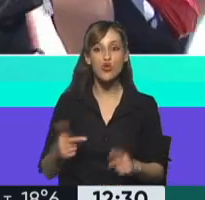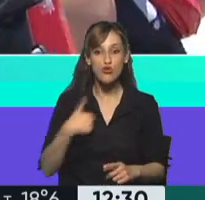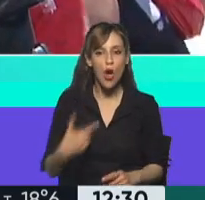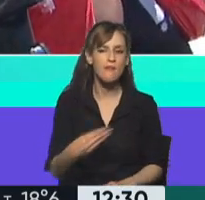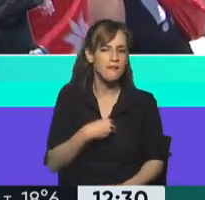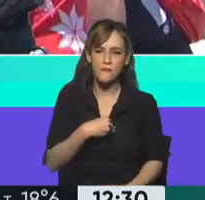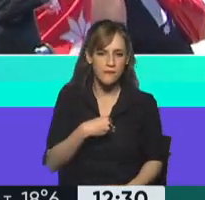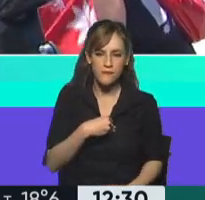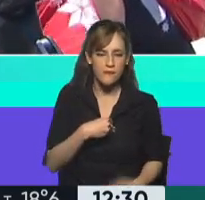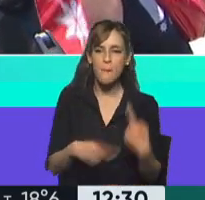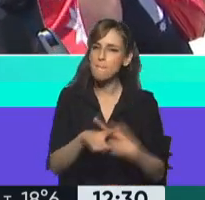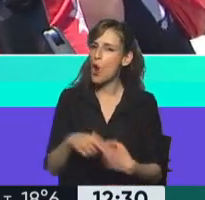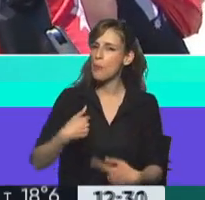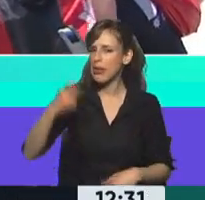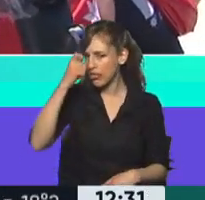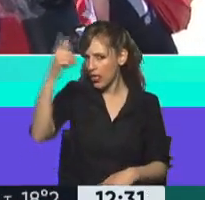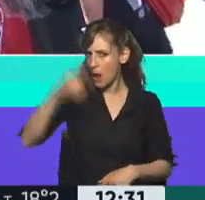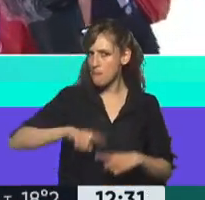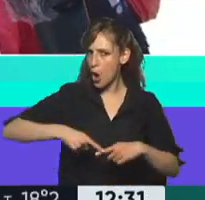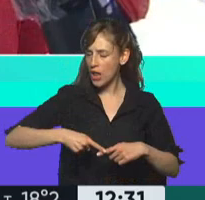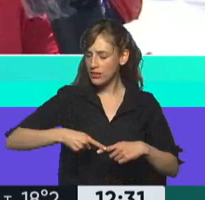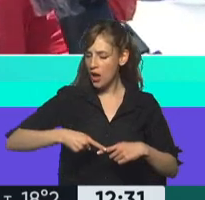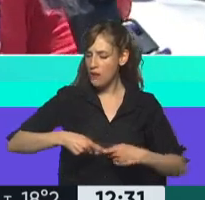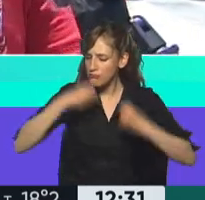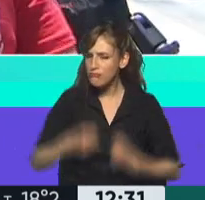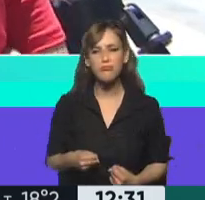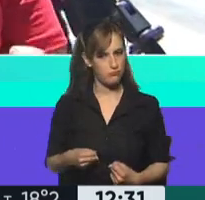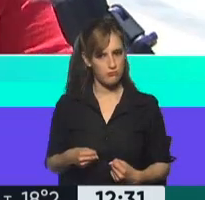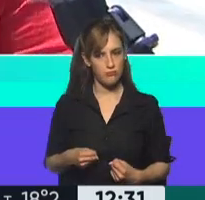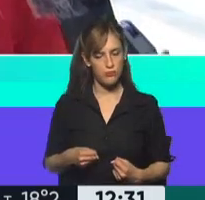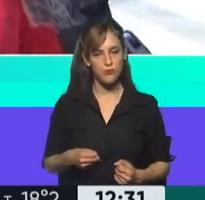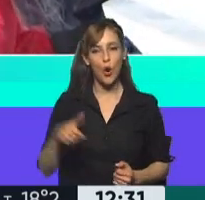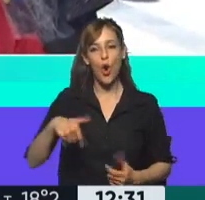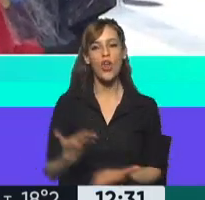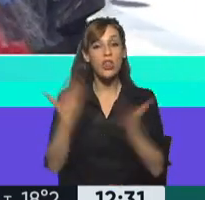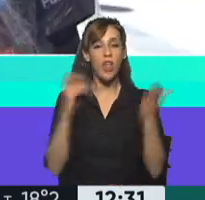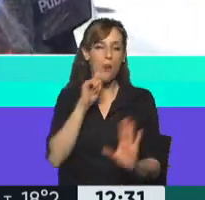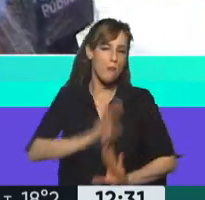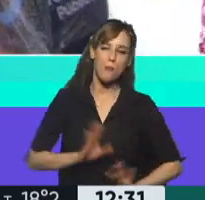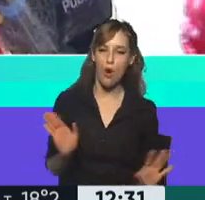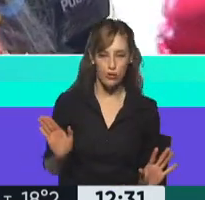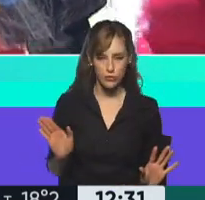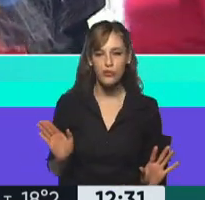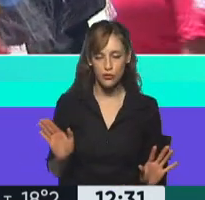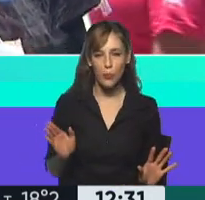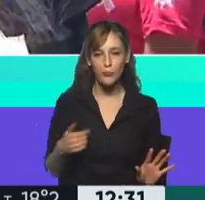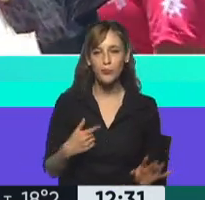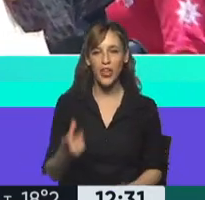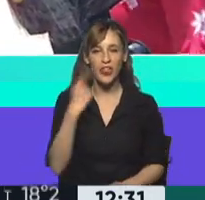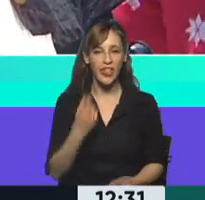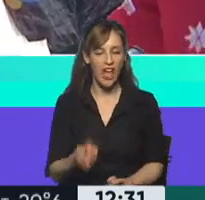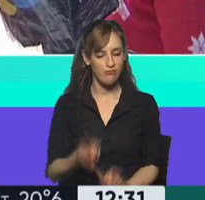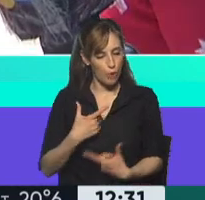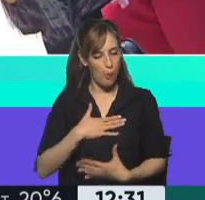mis reivindicaciones, así que por eso vengo a hacer el aguante, a festejar este día, hermoso día, que es básicamente nuestro día, el Día